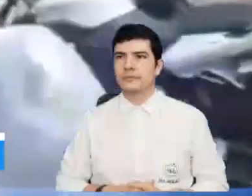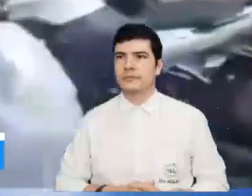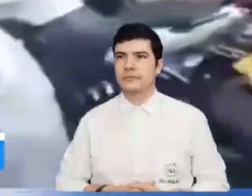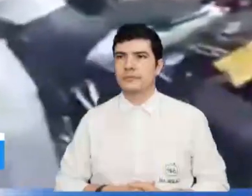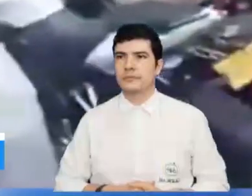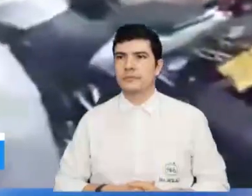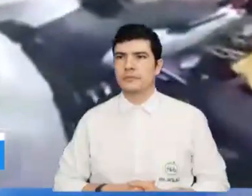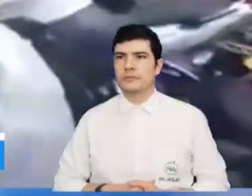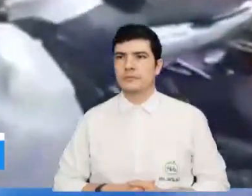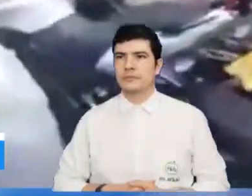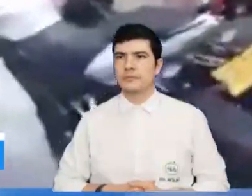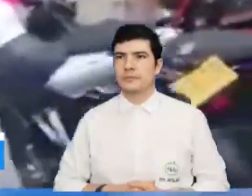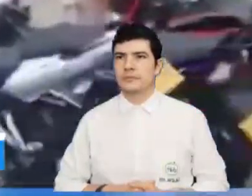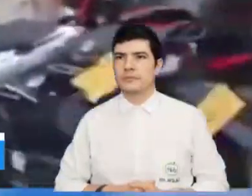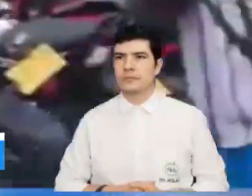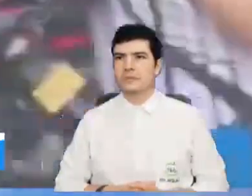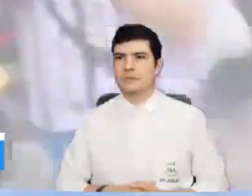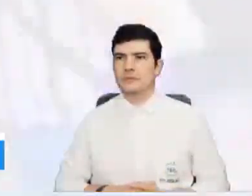entregándoles a ustedes.